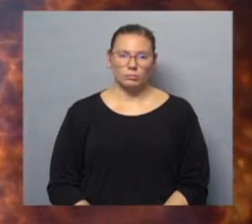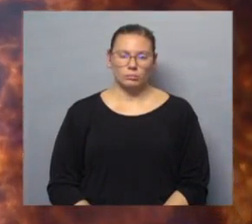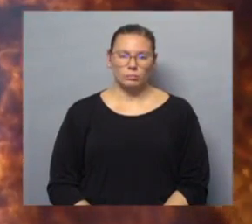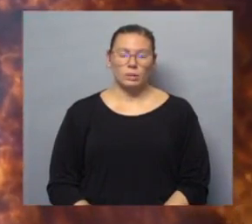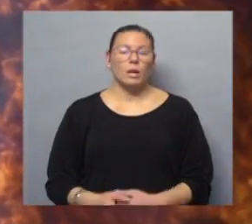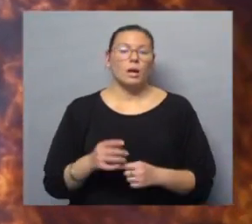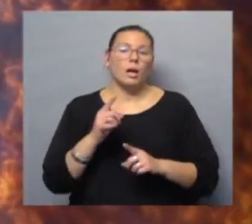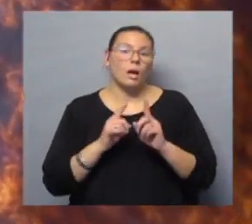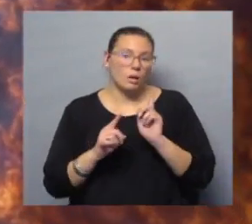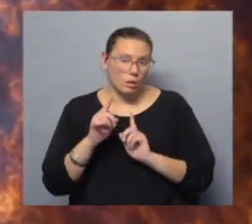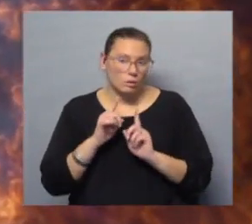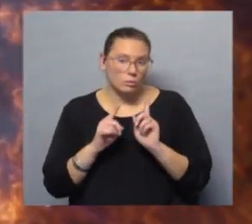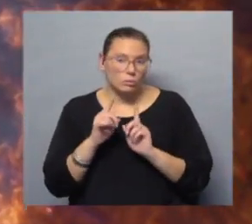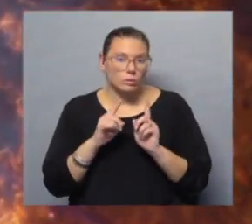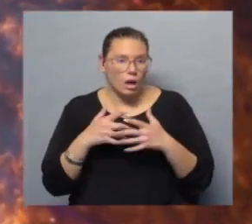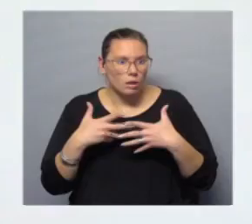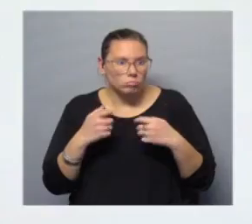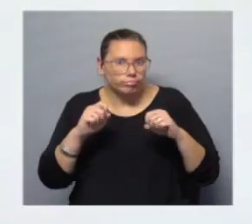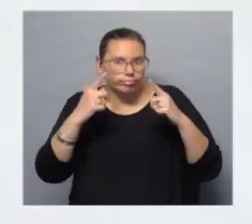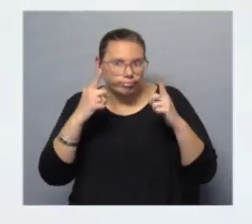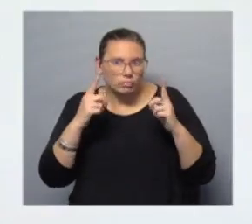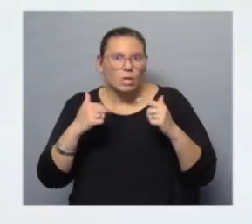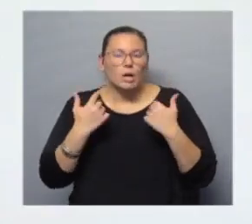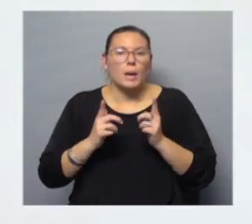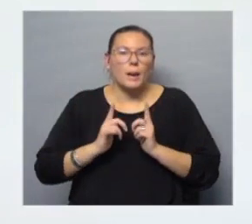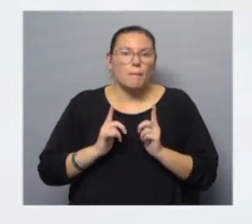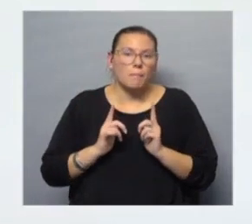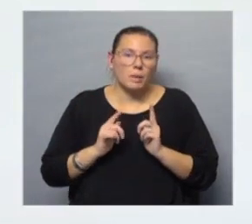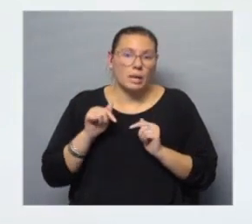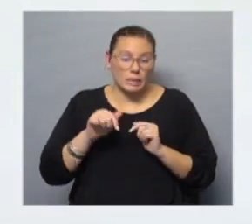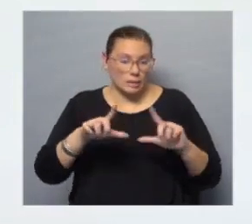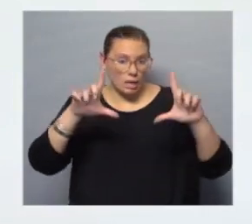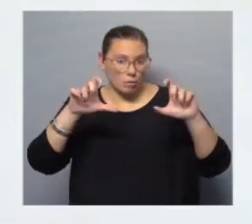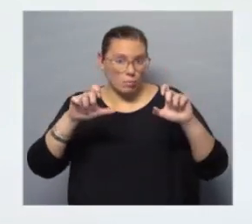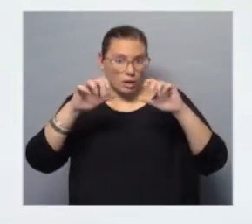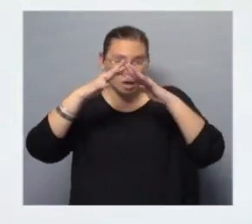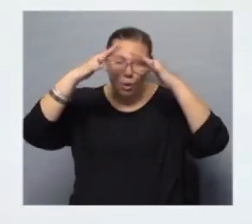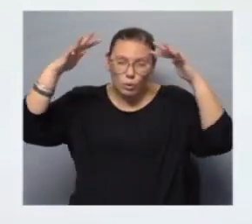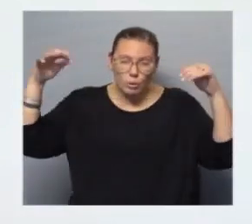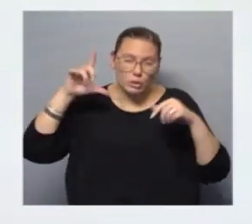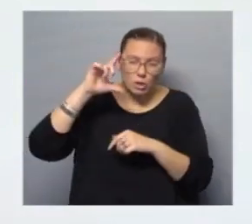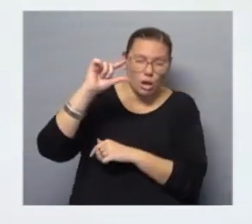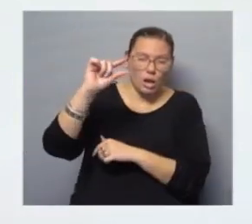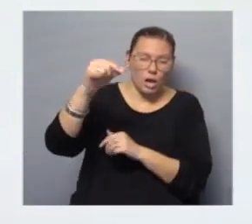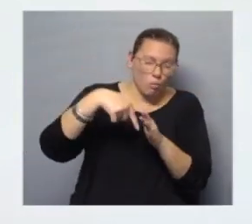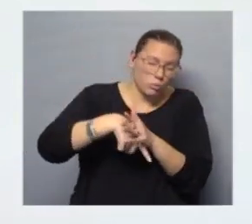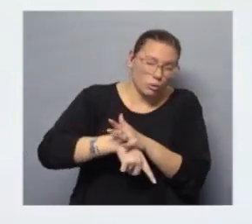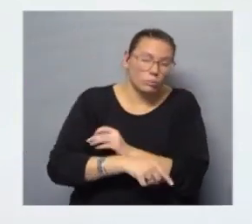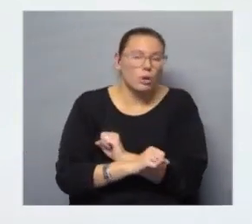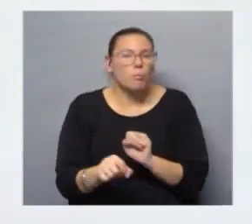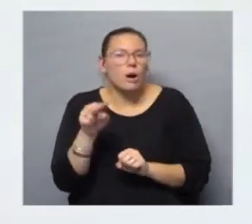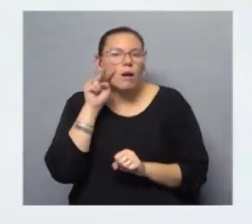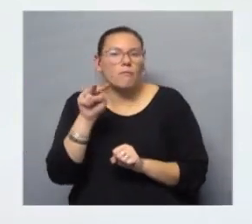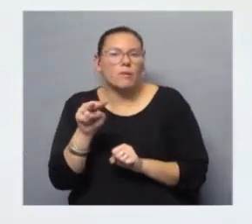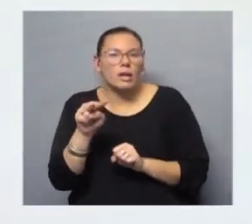Ha habido cosas que han sido sorprendentes. Nos esperamos, por ejemplo, que en esa imagen del universo tan profundo se pueden ver